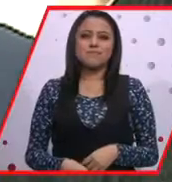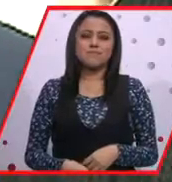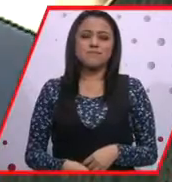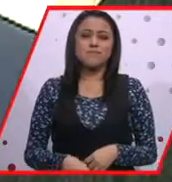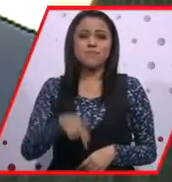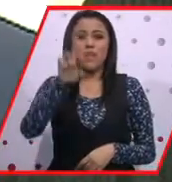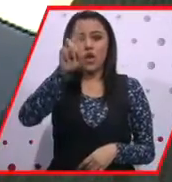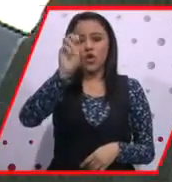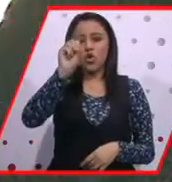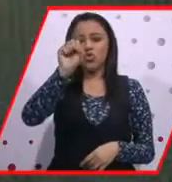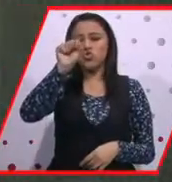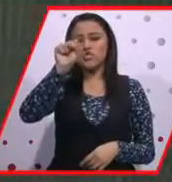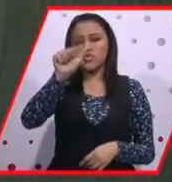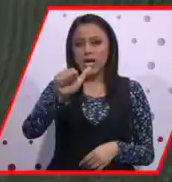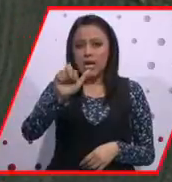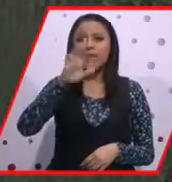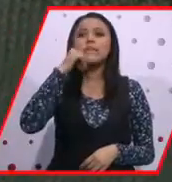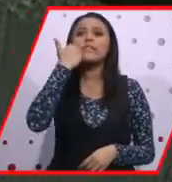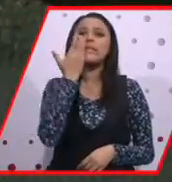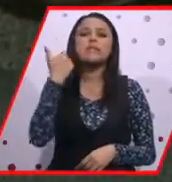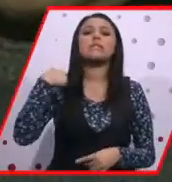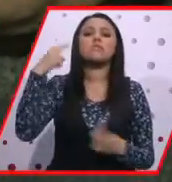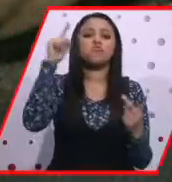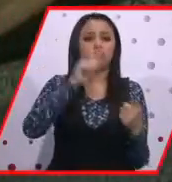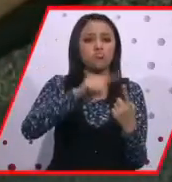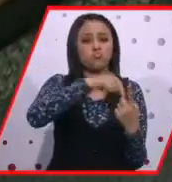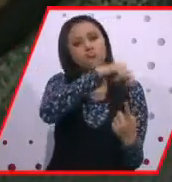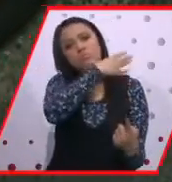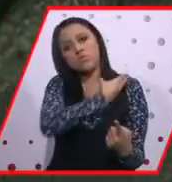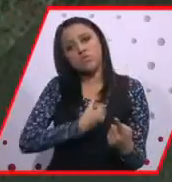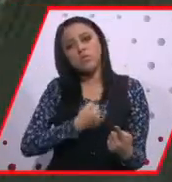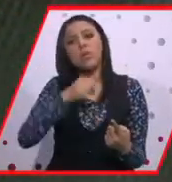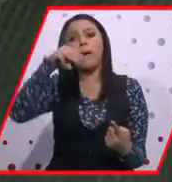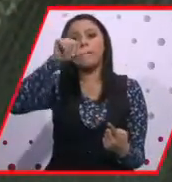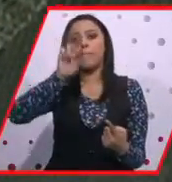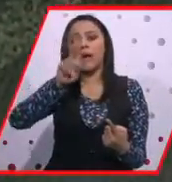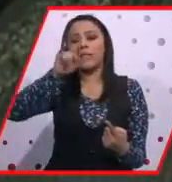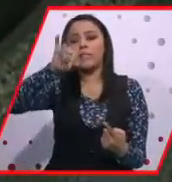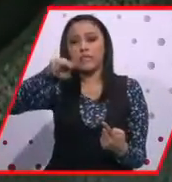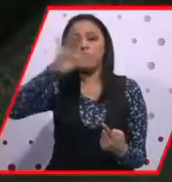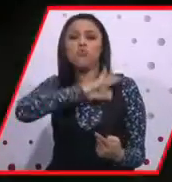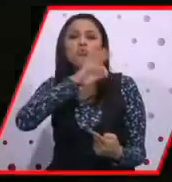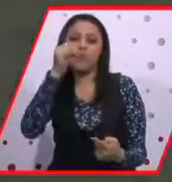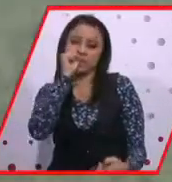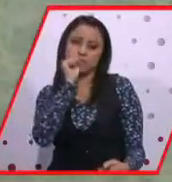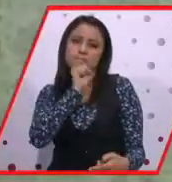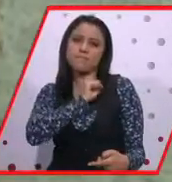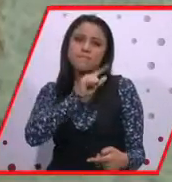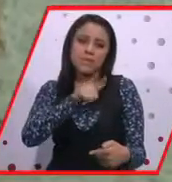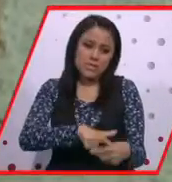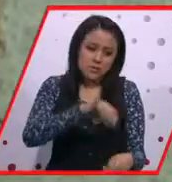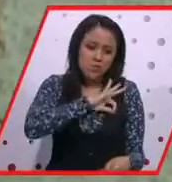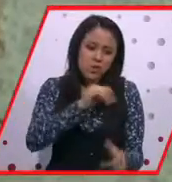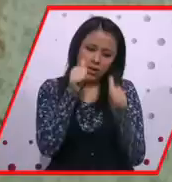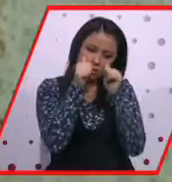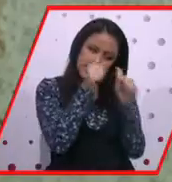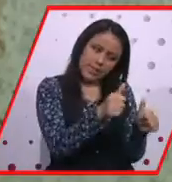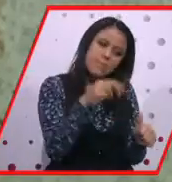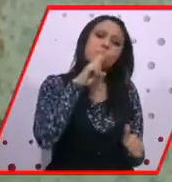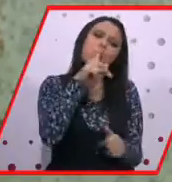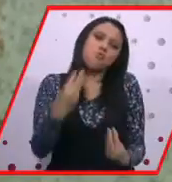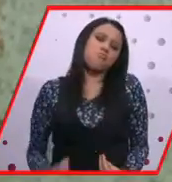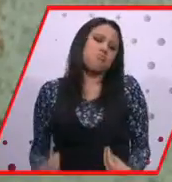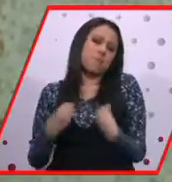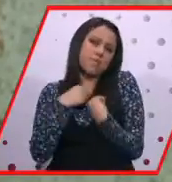Lo que Rosa quiere es que su hijo Martín sea atendido por especialistas para que pueda mejorar su condición de vida. Quería ver si